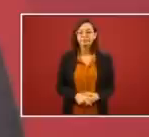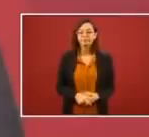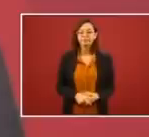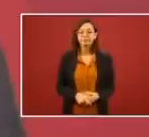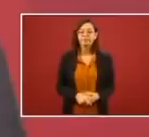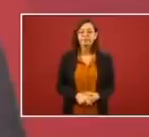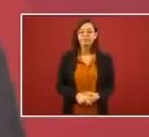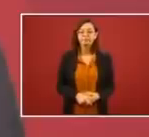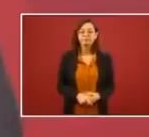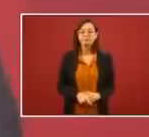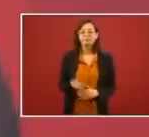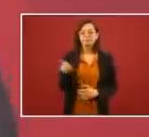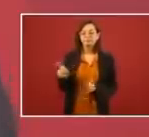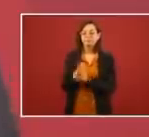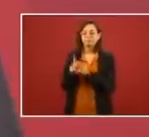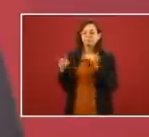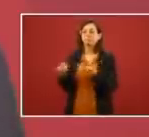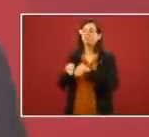Ese periódico, ¿no?